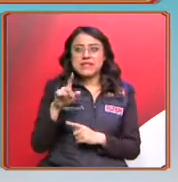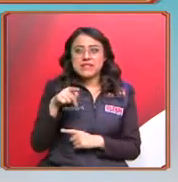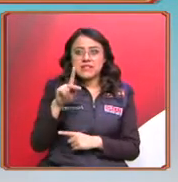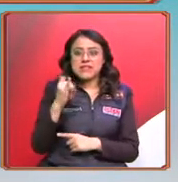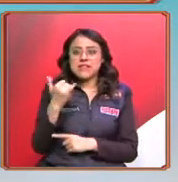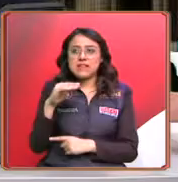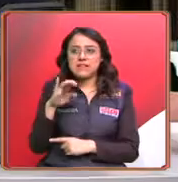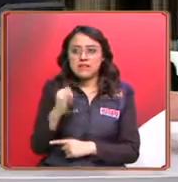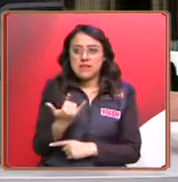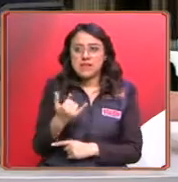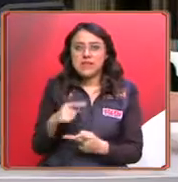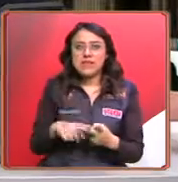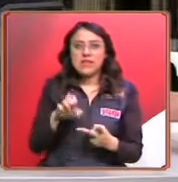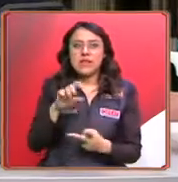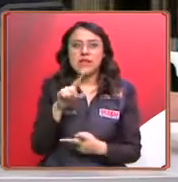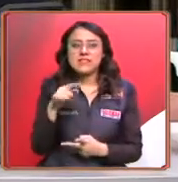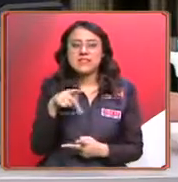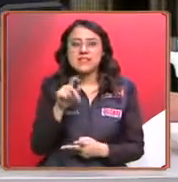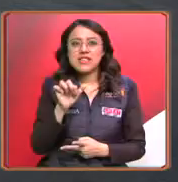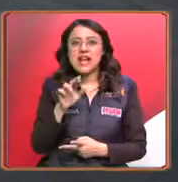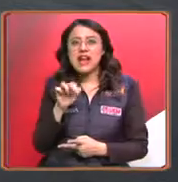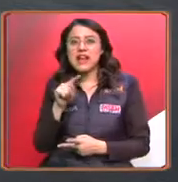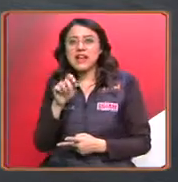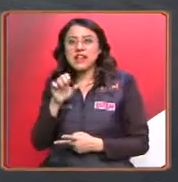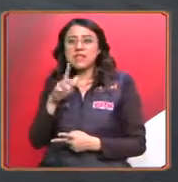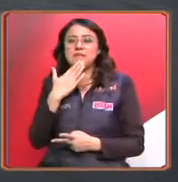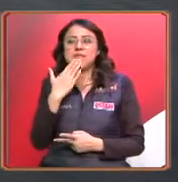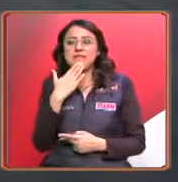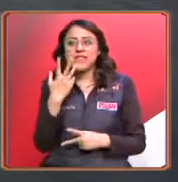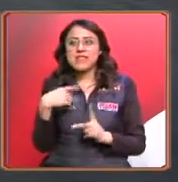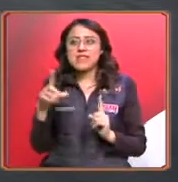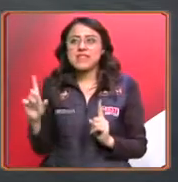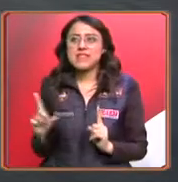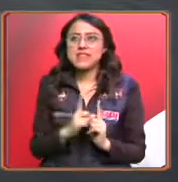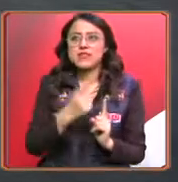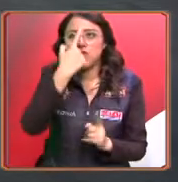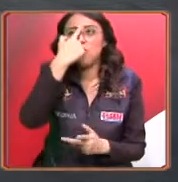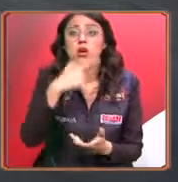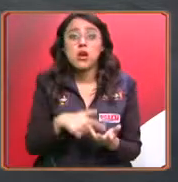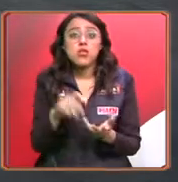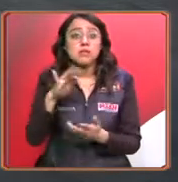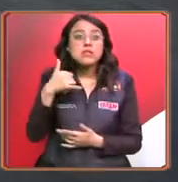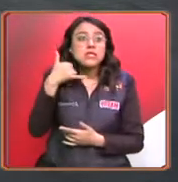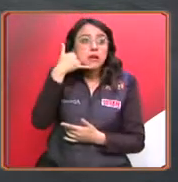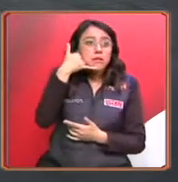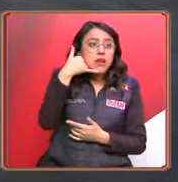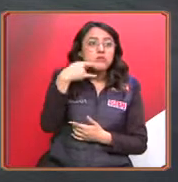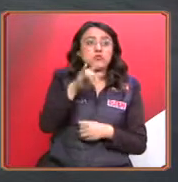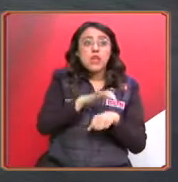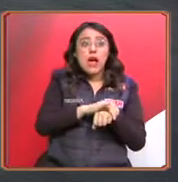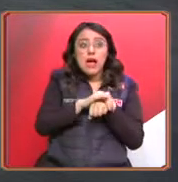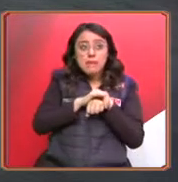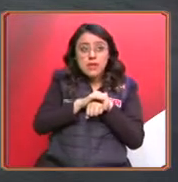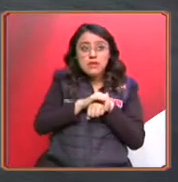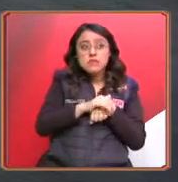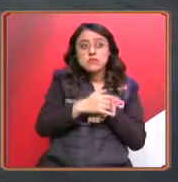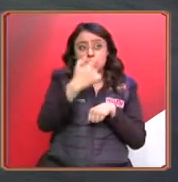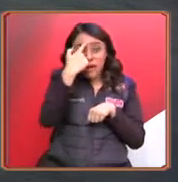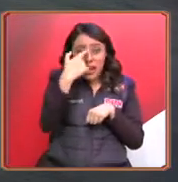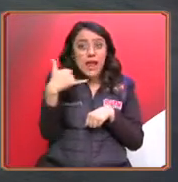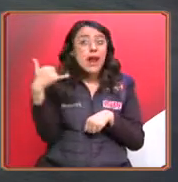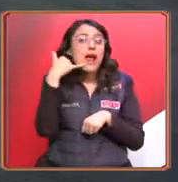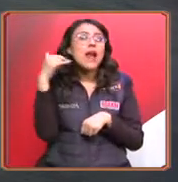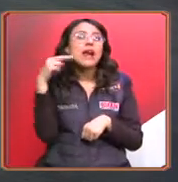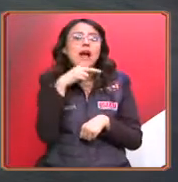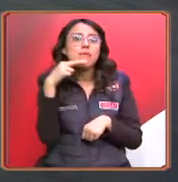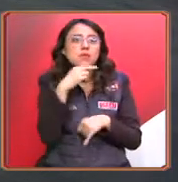Welch y de Scarlett, que están con Calle. Calle. Scarlett, yo creo que está haciendo unas llamadas a sus amigos para que se apuren y